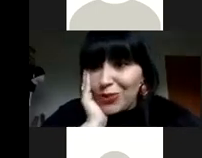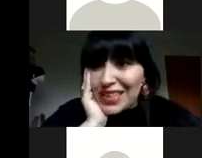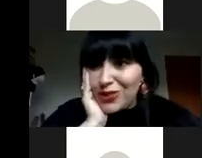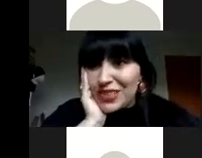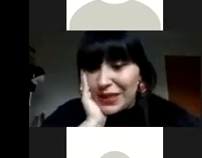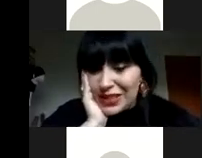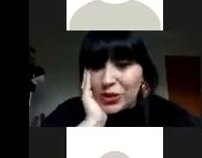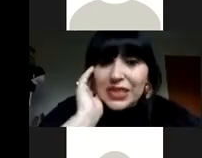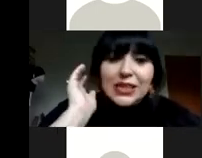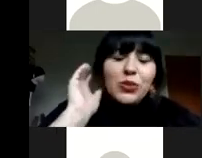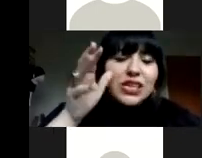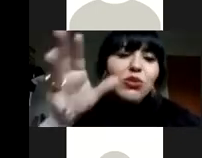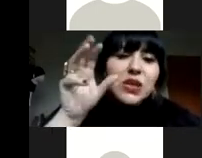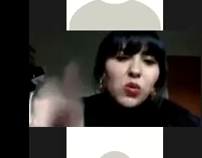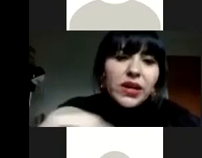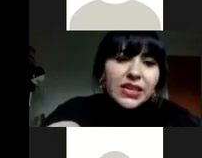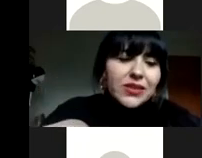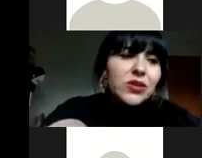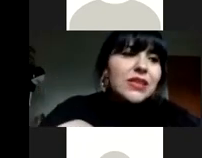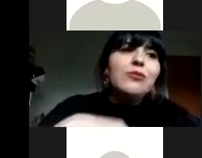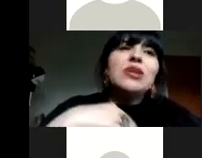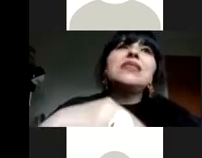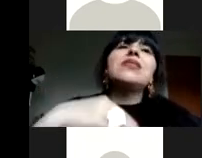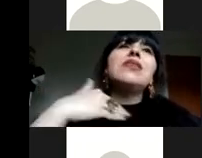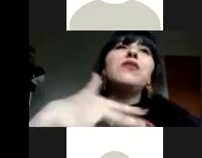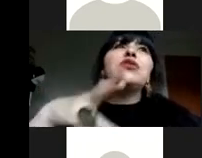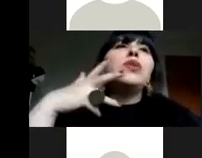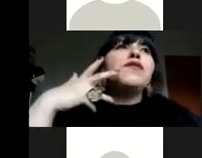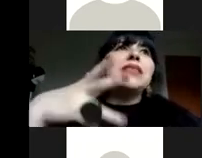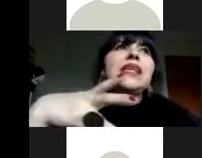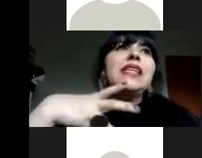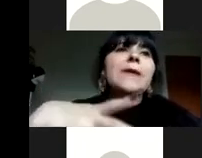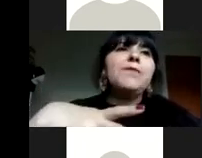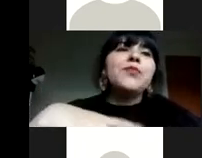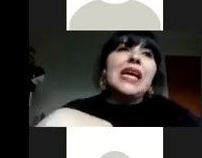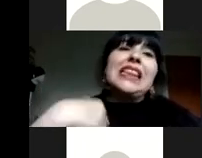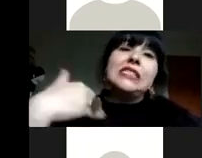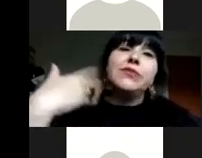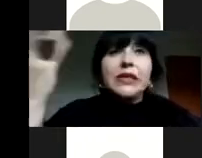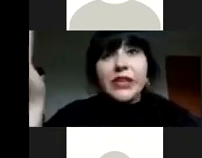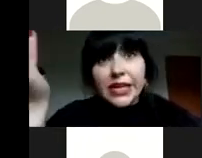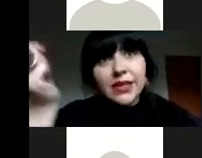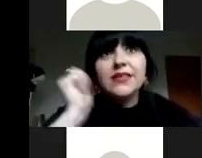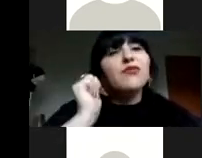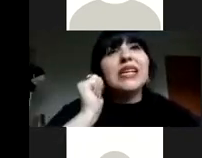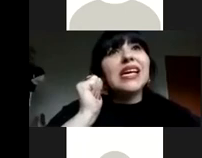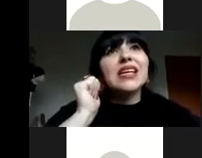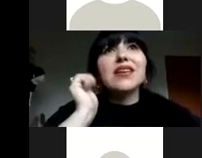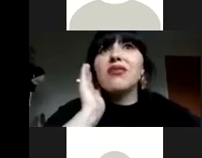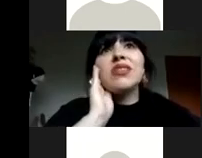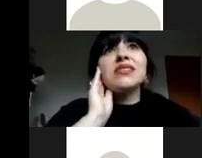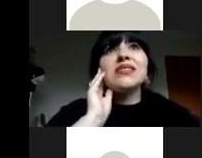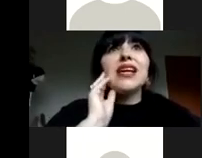está el conocimiento. ¿Por qué me gusta jugar a esto? Porque siento que es una forma súper fácil de desmitificar, valga